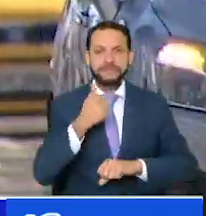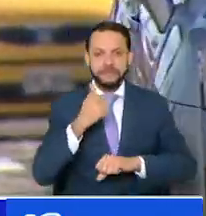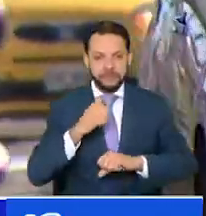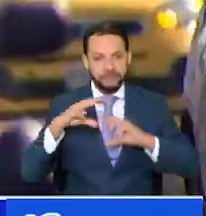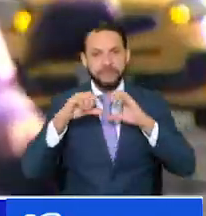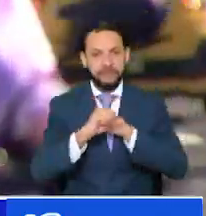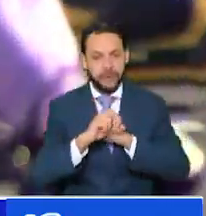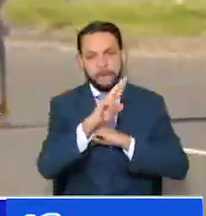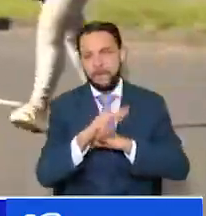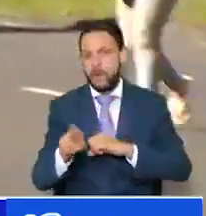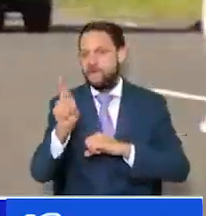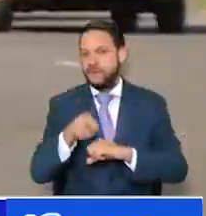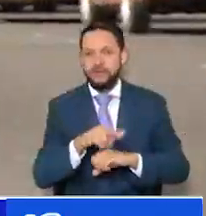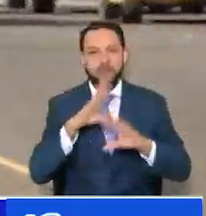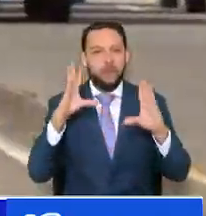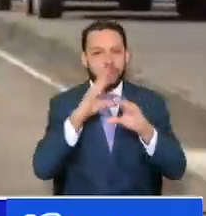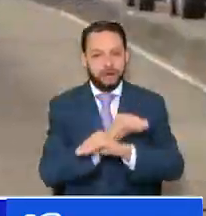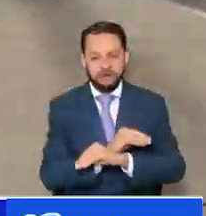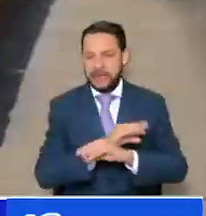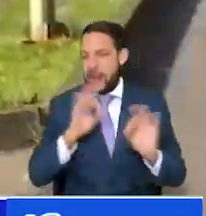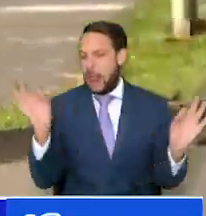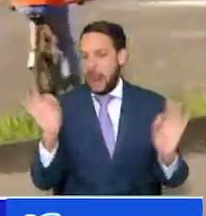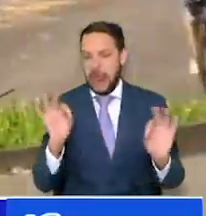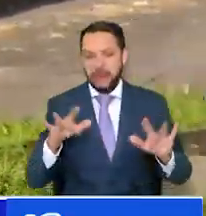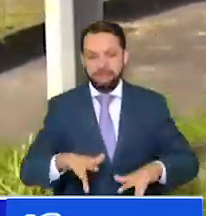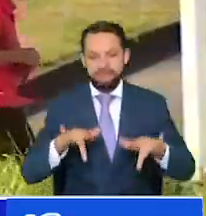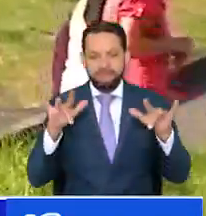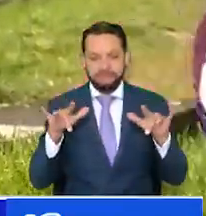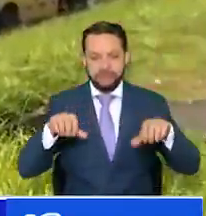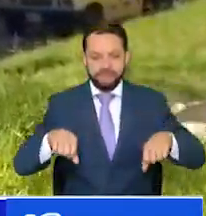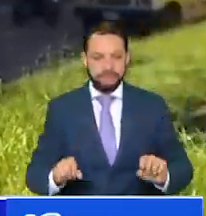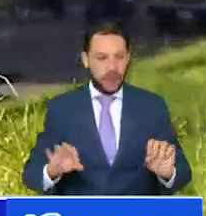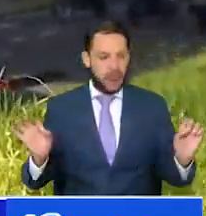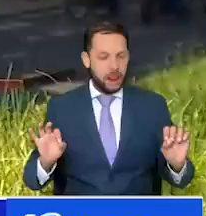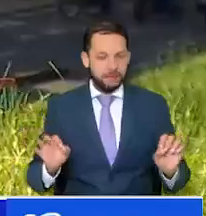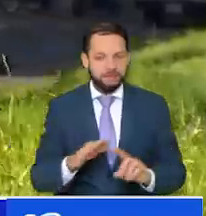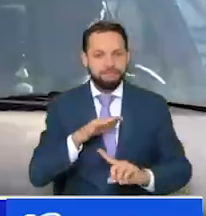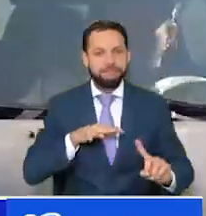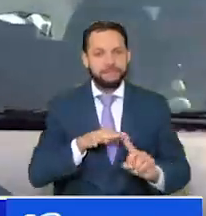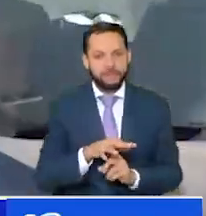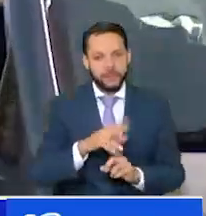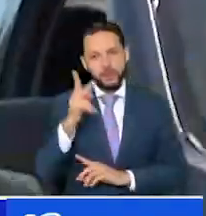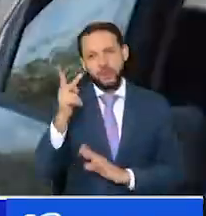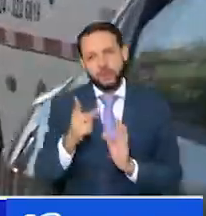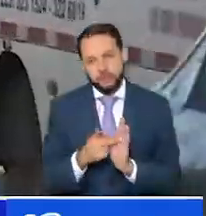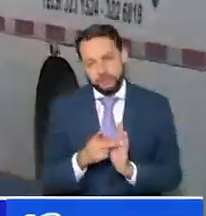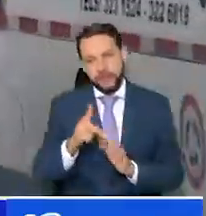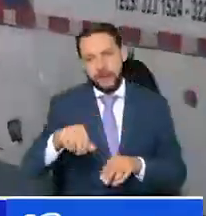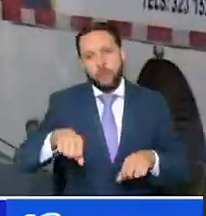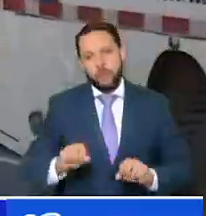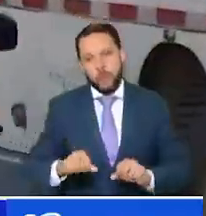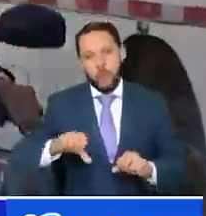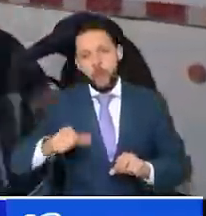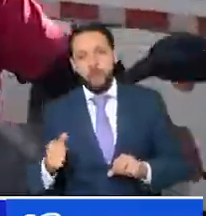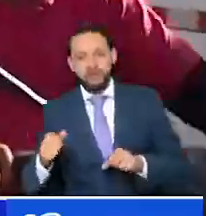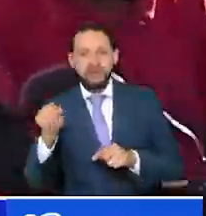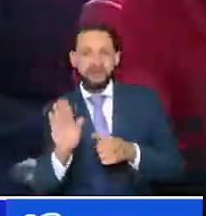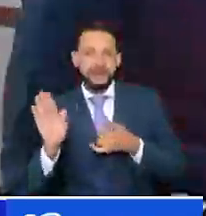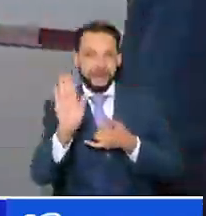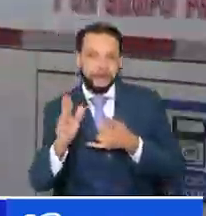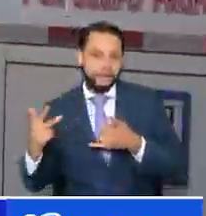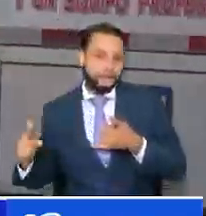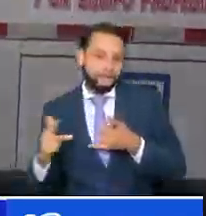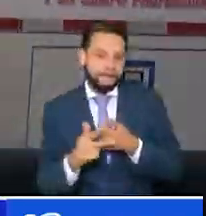del próximo 15 de julio la medida según la secretaría de tránsito afectará unos dos 1000 motociclistas provenientes de otros departamentos